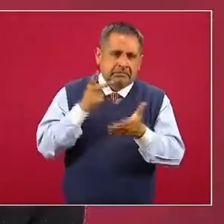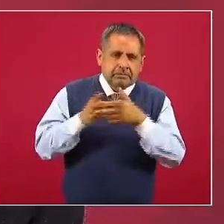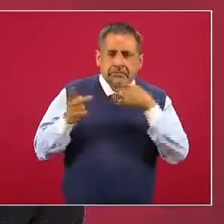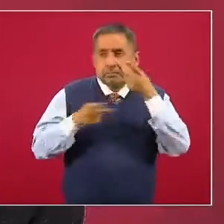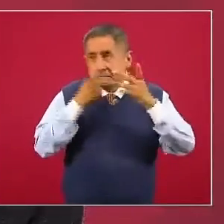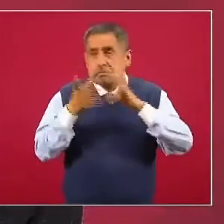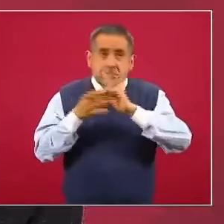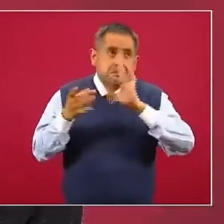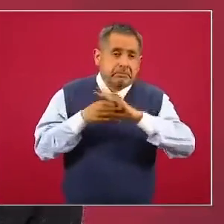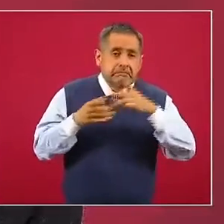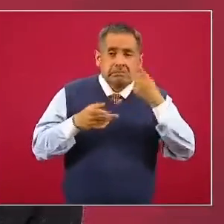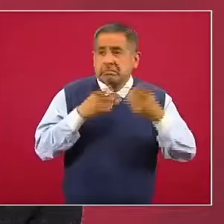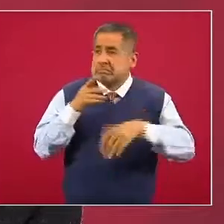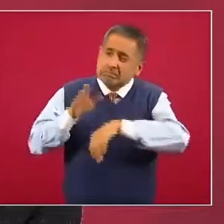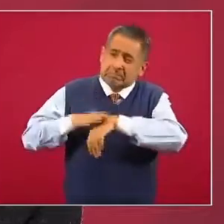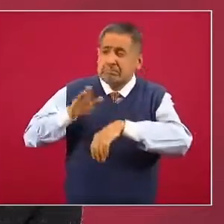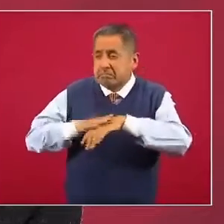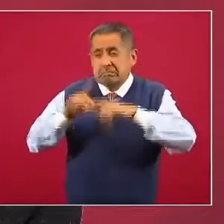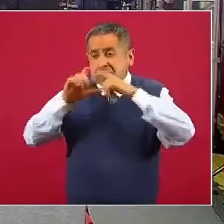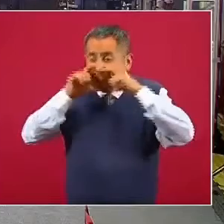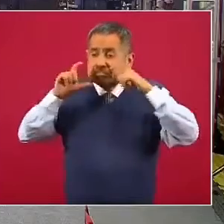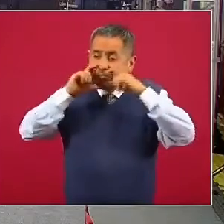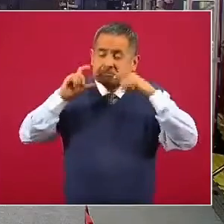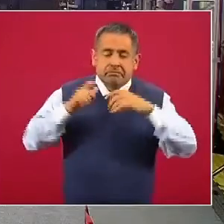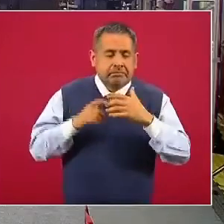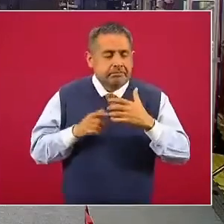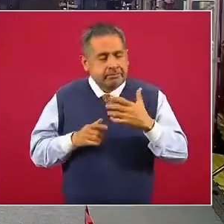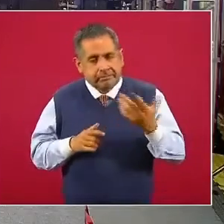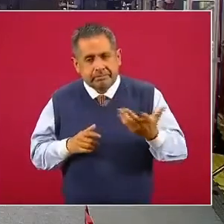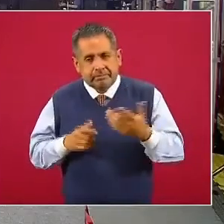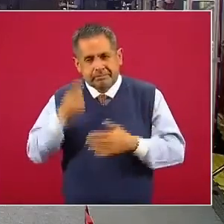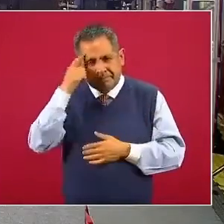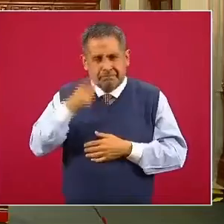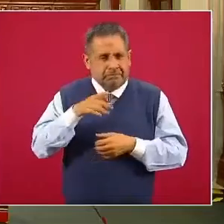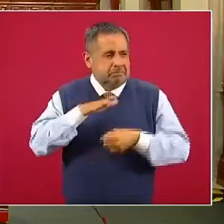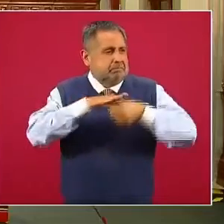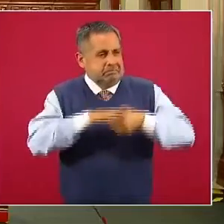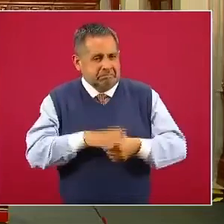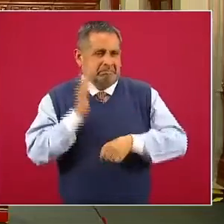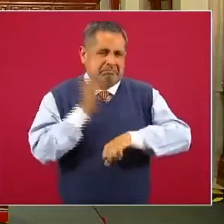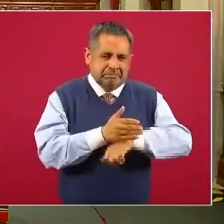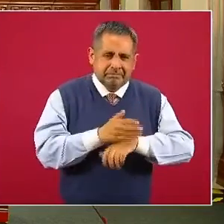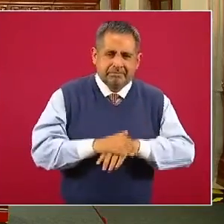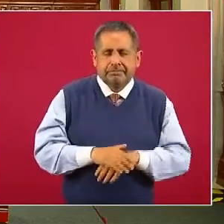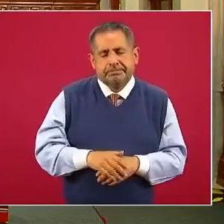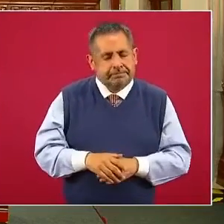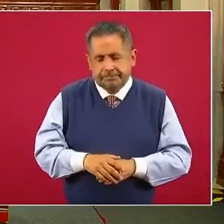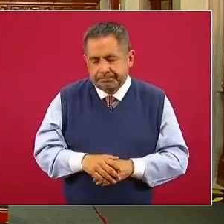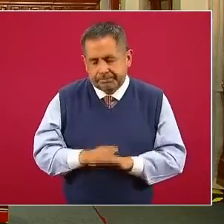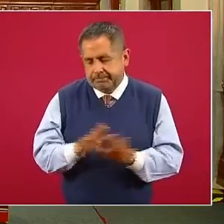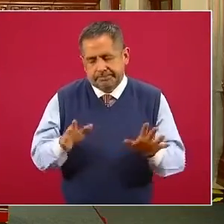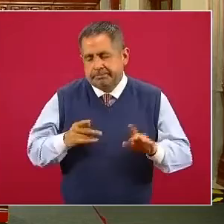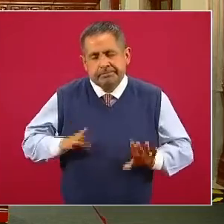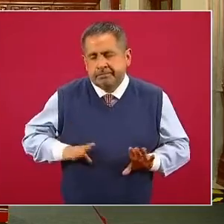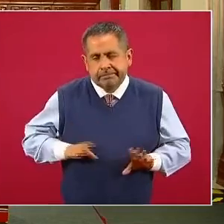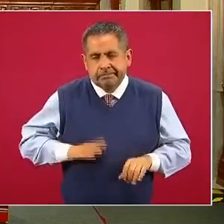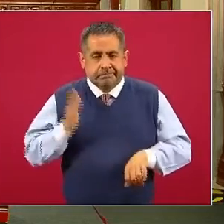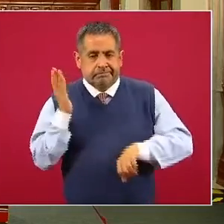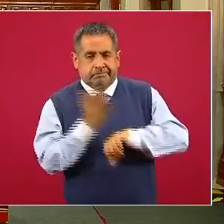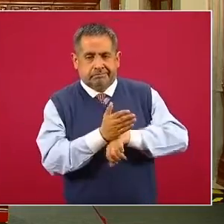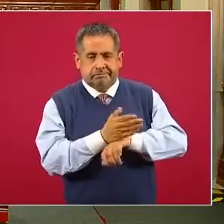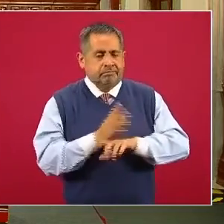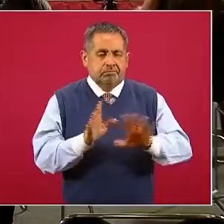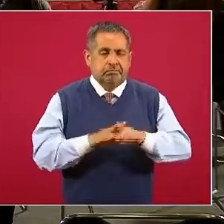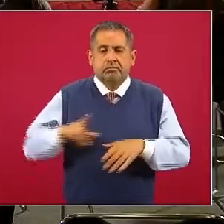repetidamente ha estado insistiendo en este tipo de llamados a la represión, nos parece completamente inconveniente al